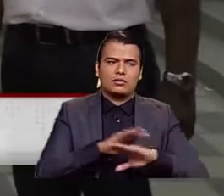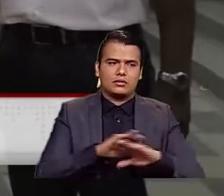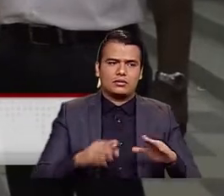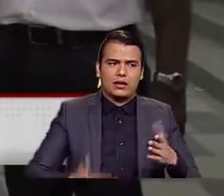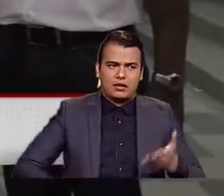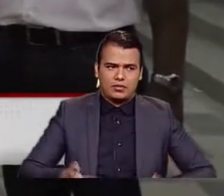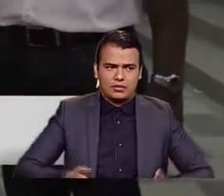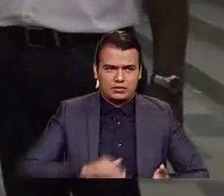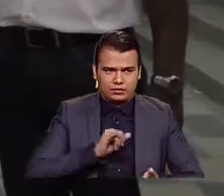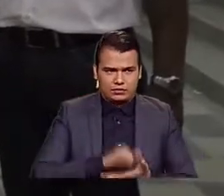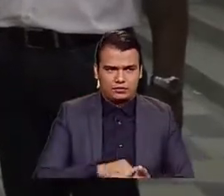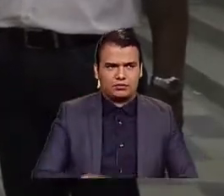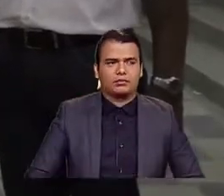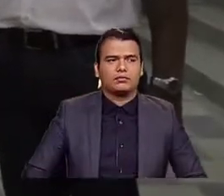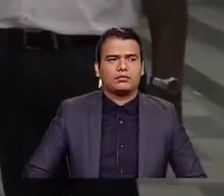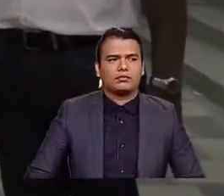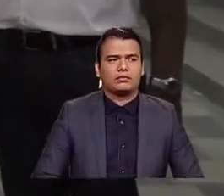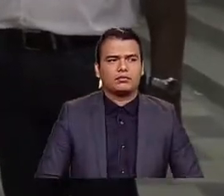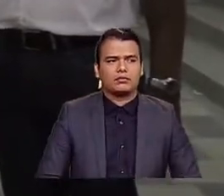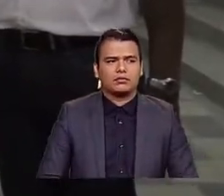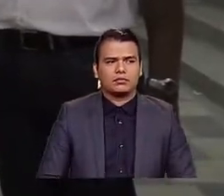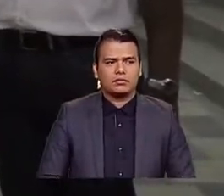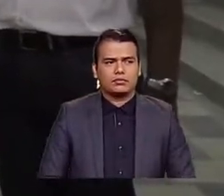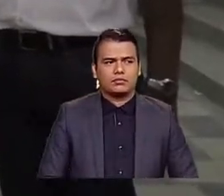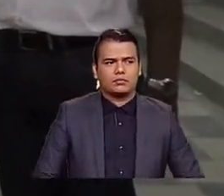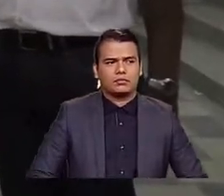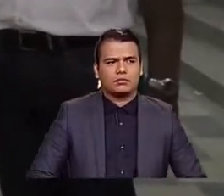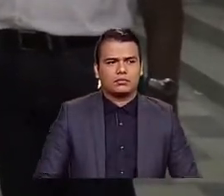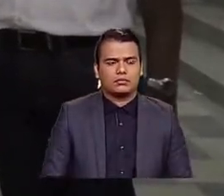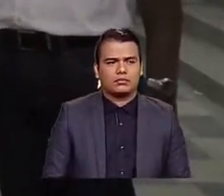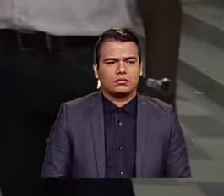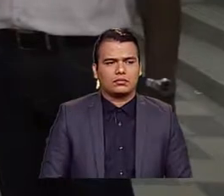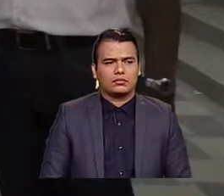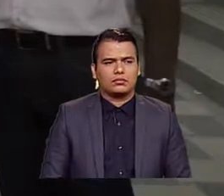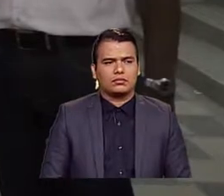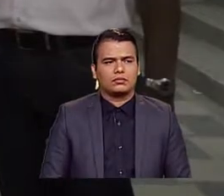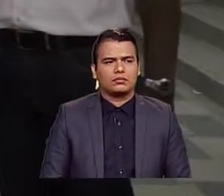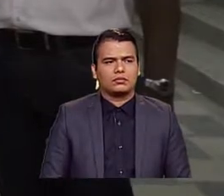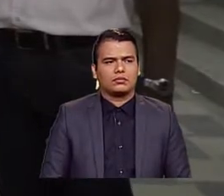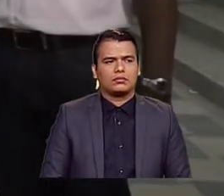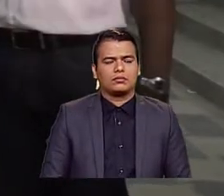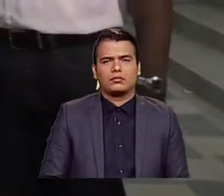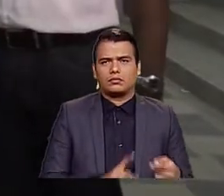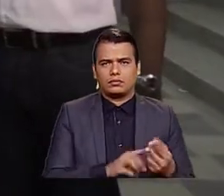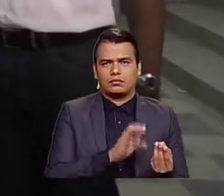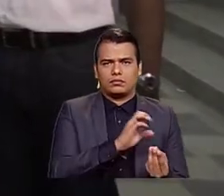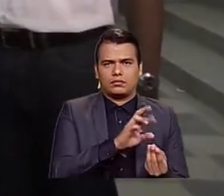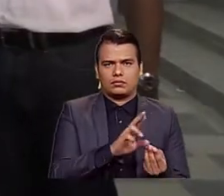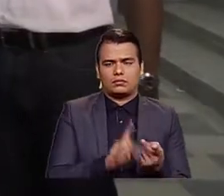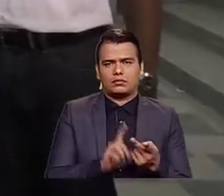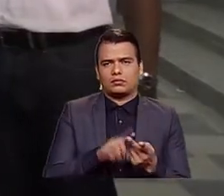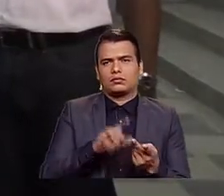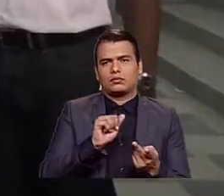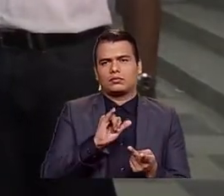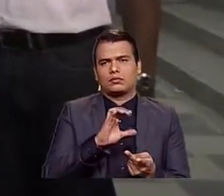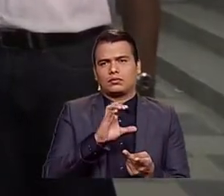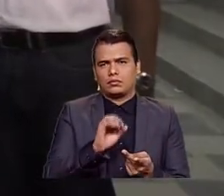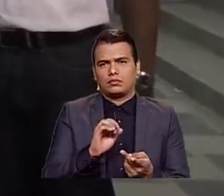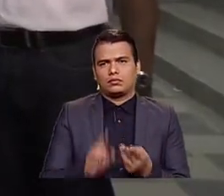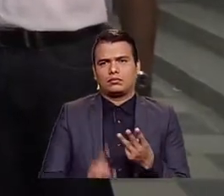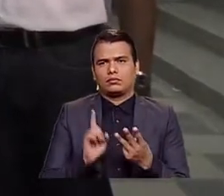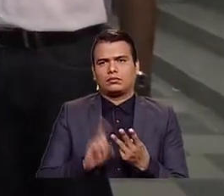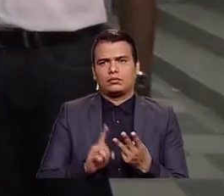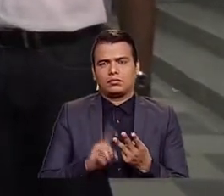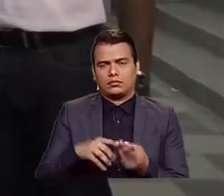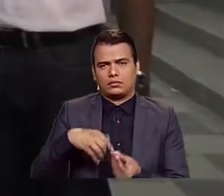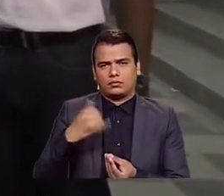Harold Mosquera por Cambio Radical. Wander Mosquera por AICO, ¿es cierto? AICO. Y Martín Sánchez por el